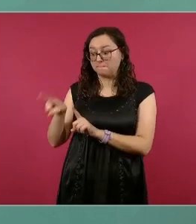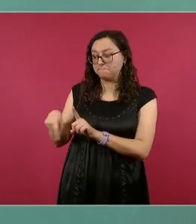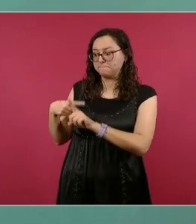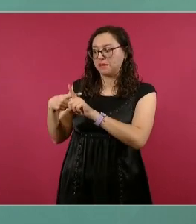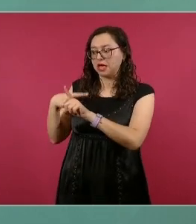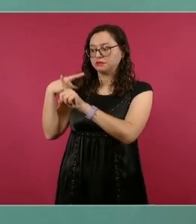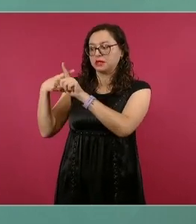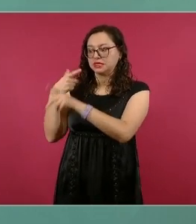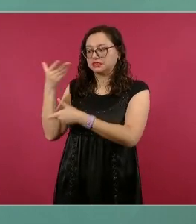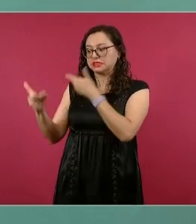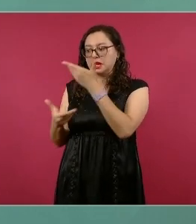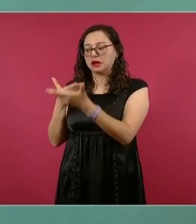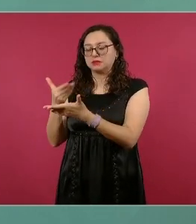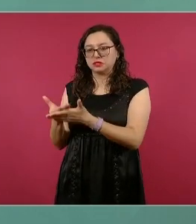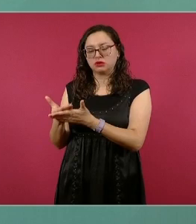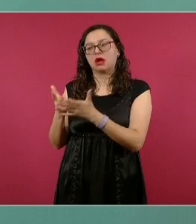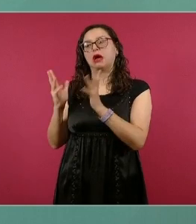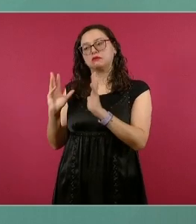que recibirá